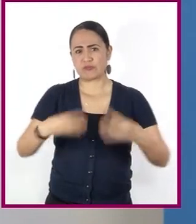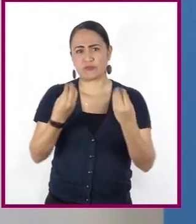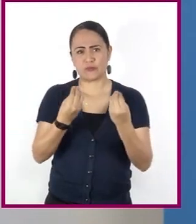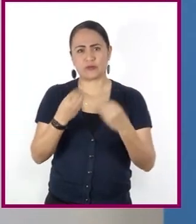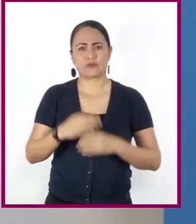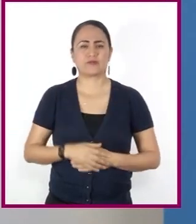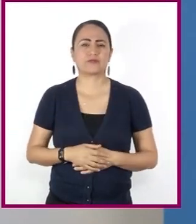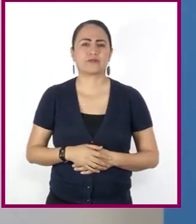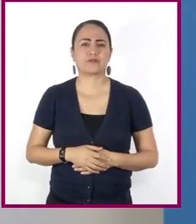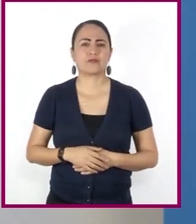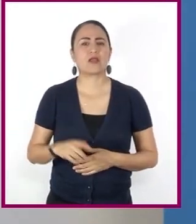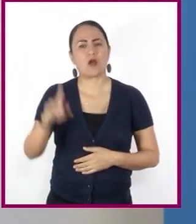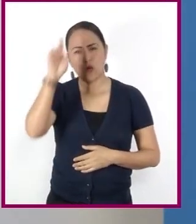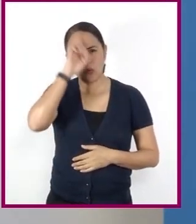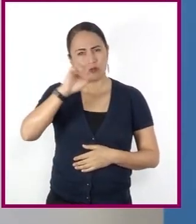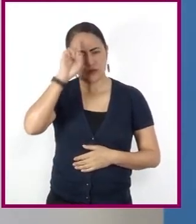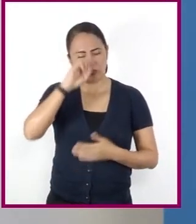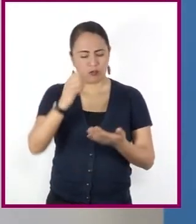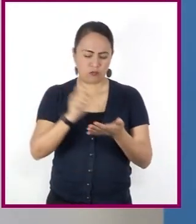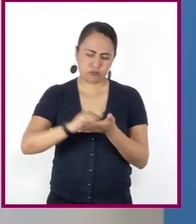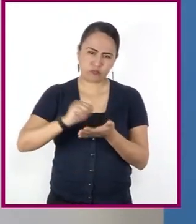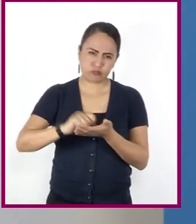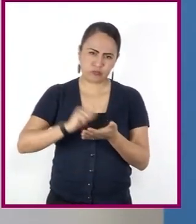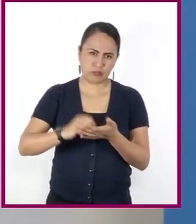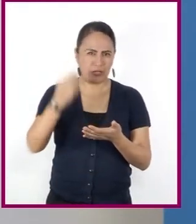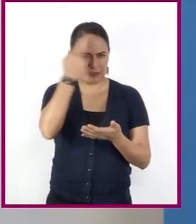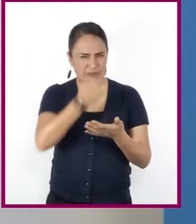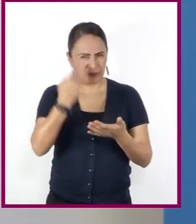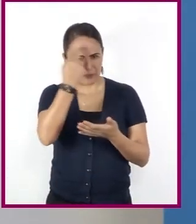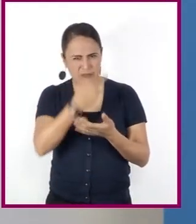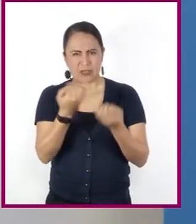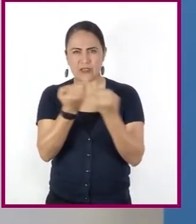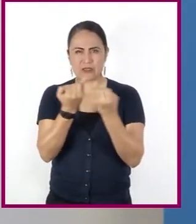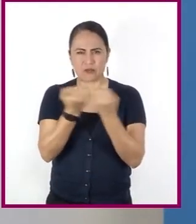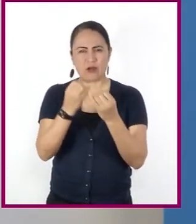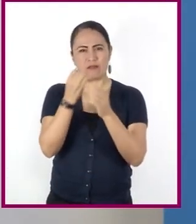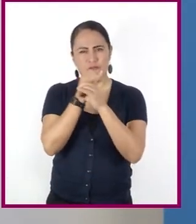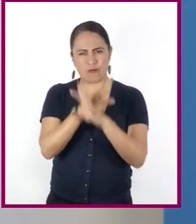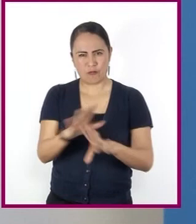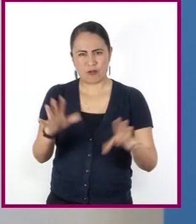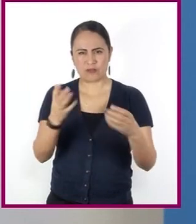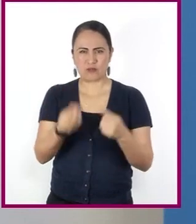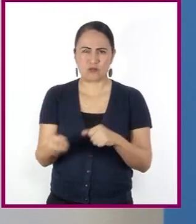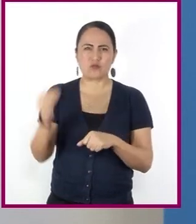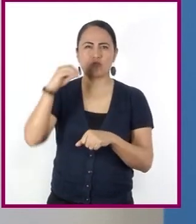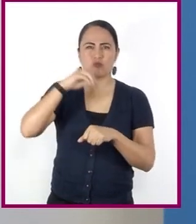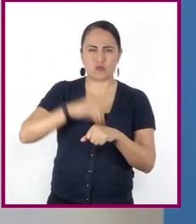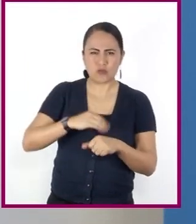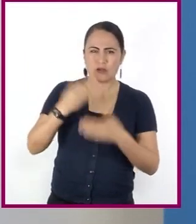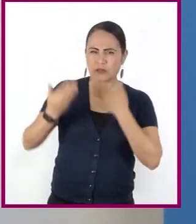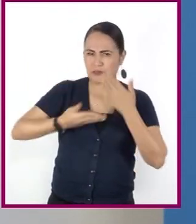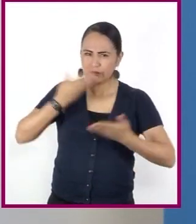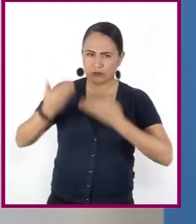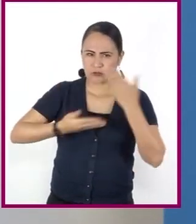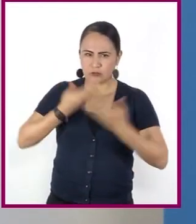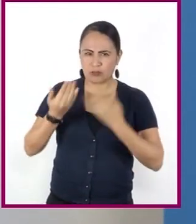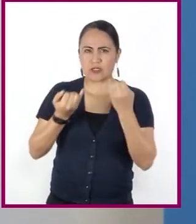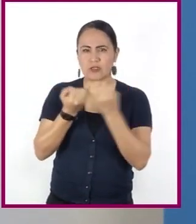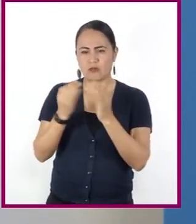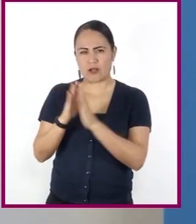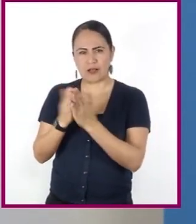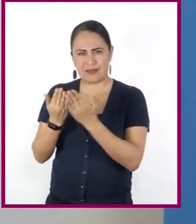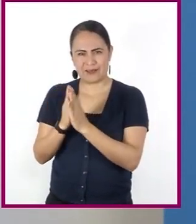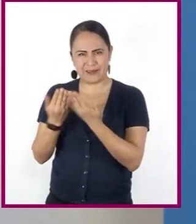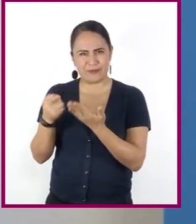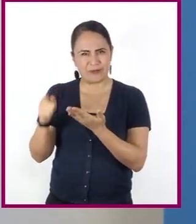Les recomiendo revisar sus anotaciones, buscar información que pueda complementar lo que hemos estudiado y revisar su